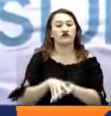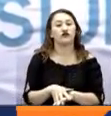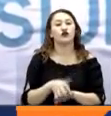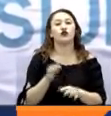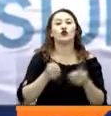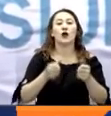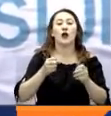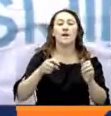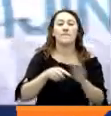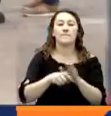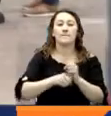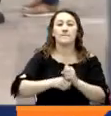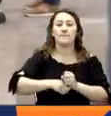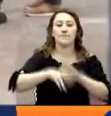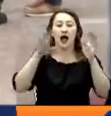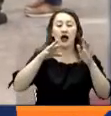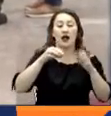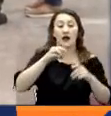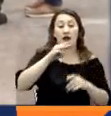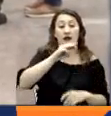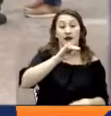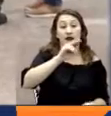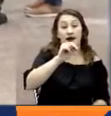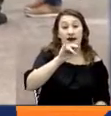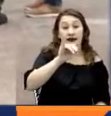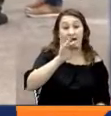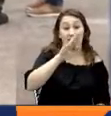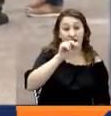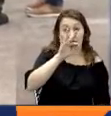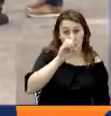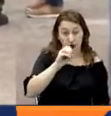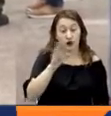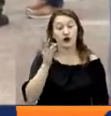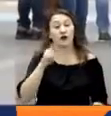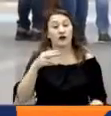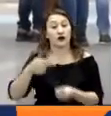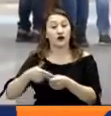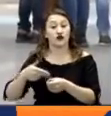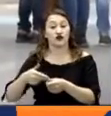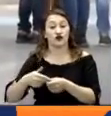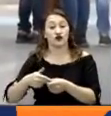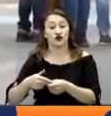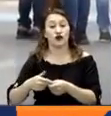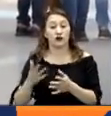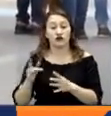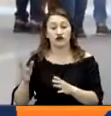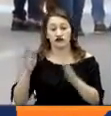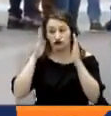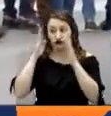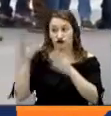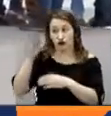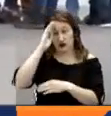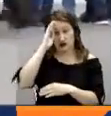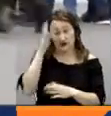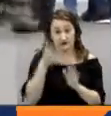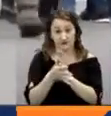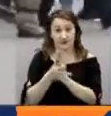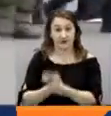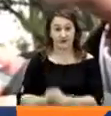elemento explosivo entre nitrato de amonio y también combustible. Escuchemos al general Jorge Eliezer Camacho, que entregó reportes sobre este